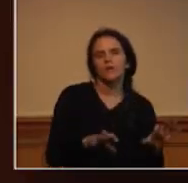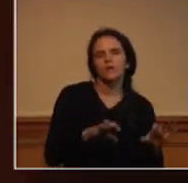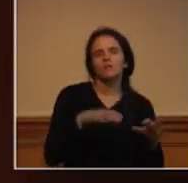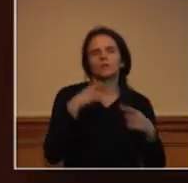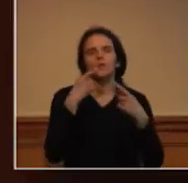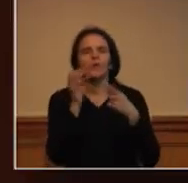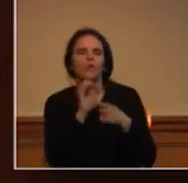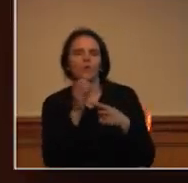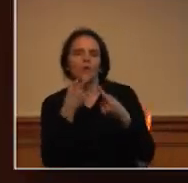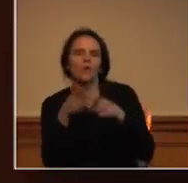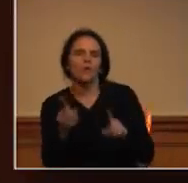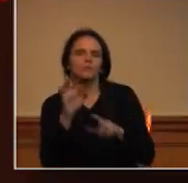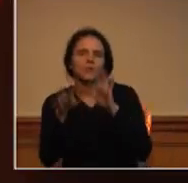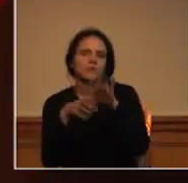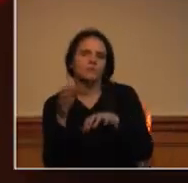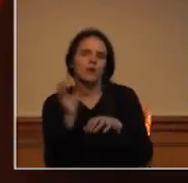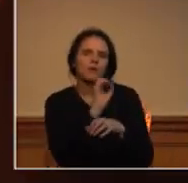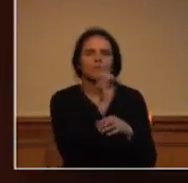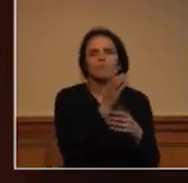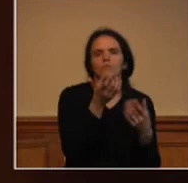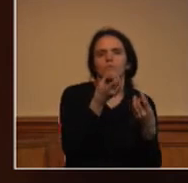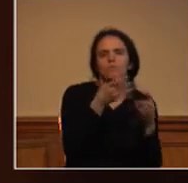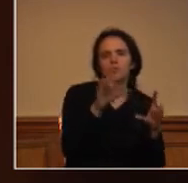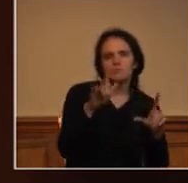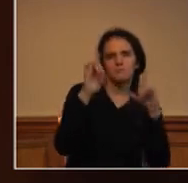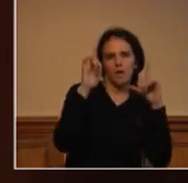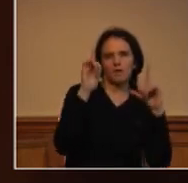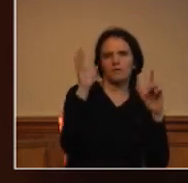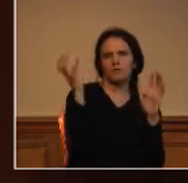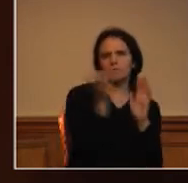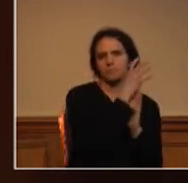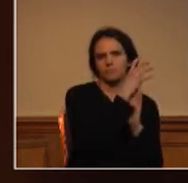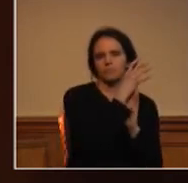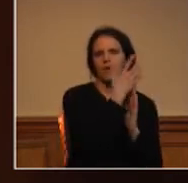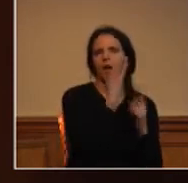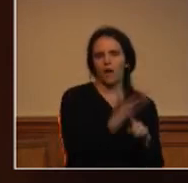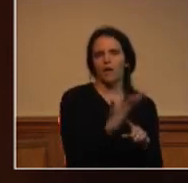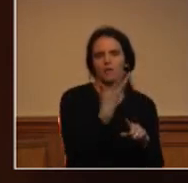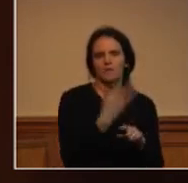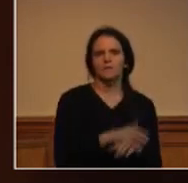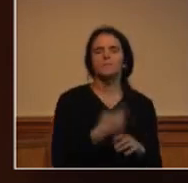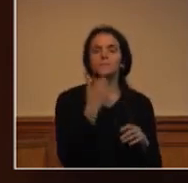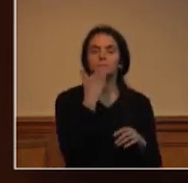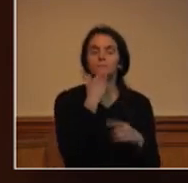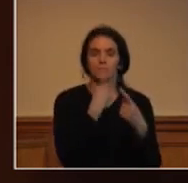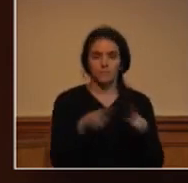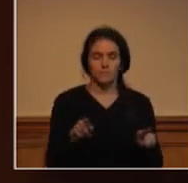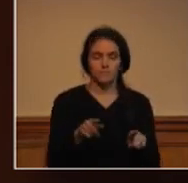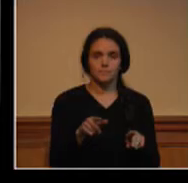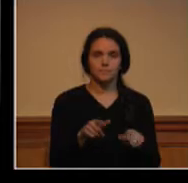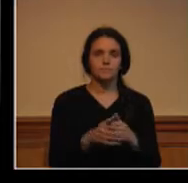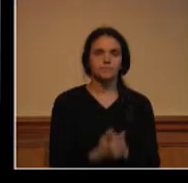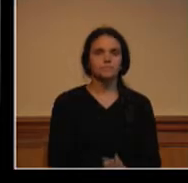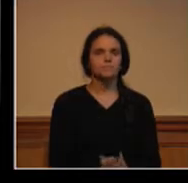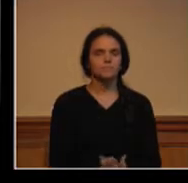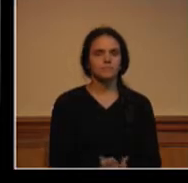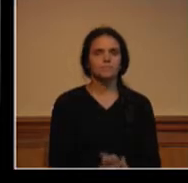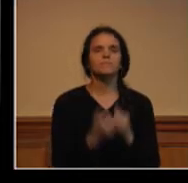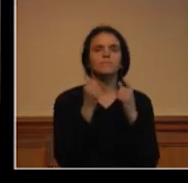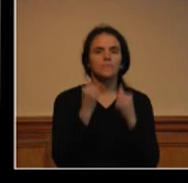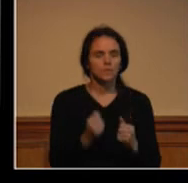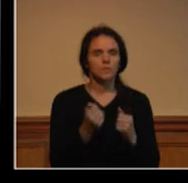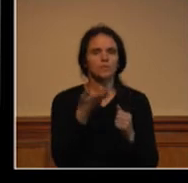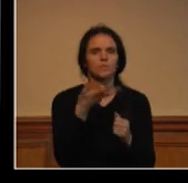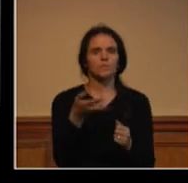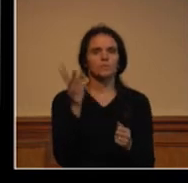u otro animal o imagen que esté en la mesita. Por otro lado, podemos